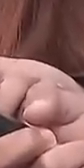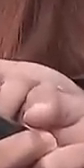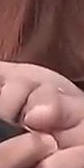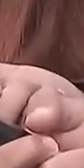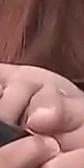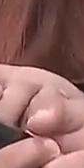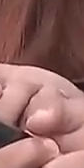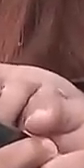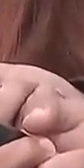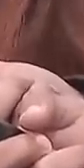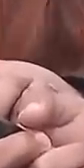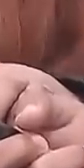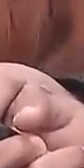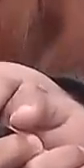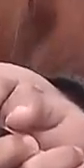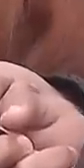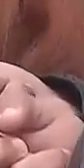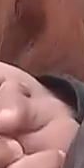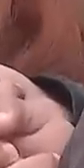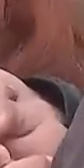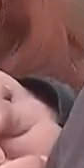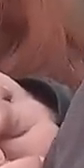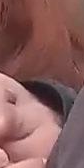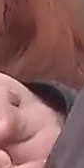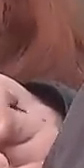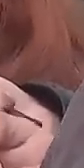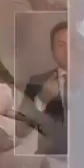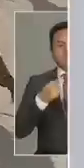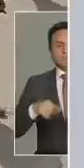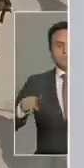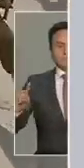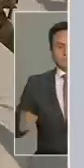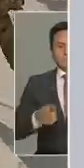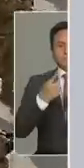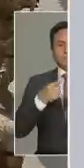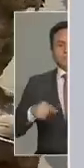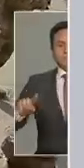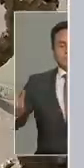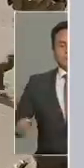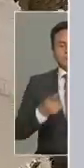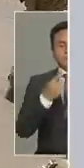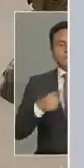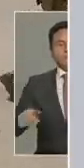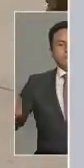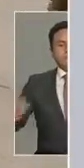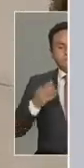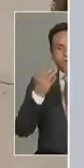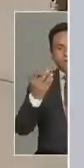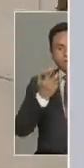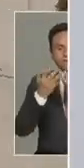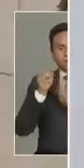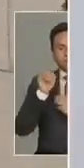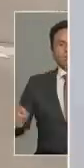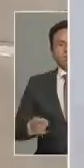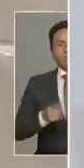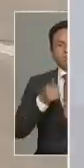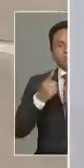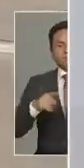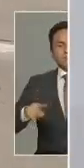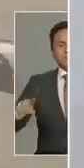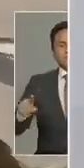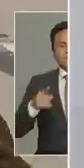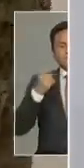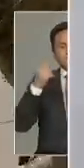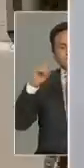alternativa distinta, como lo decía, como son los IFE en contexto de crisis y emergencia. Esperamos que esto no sea necesario, pero nuestro gobierno en cualquier